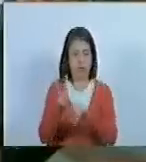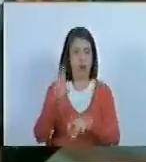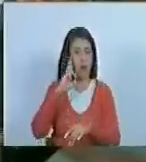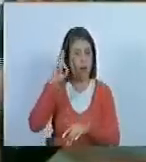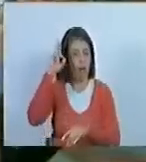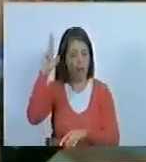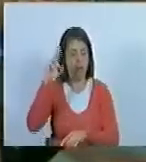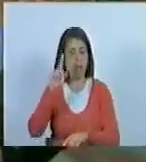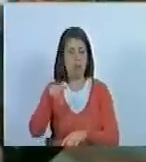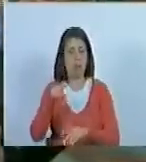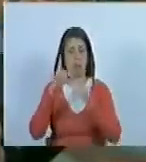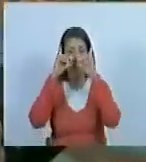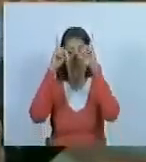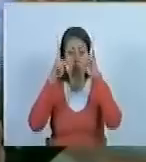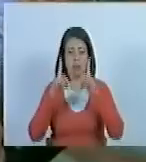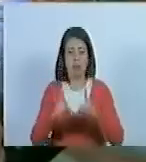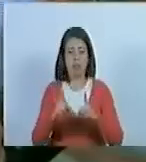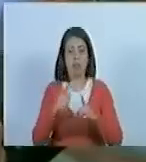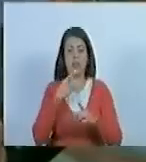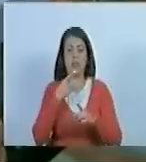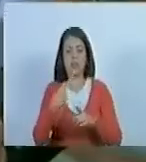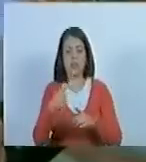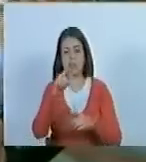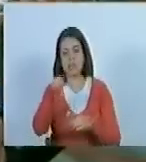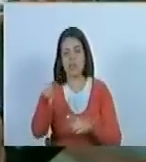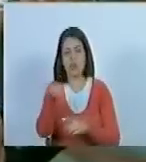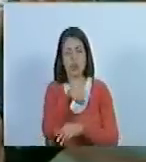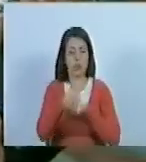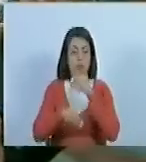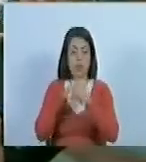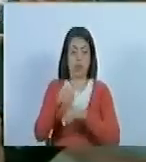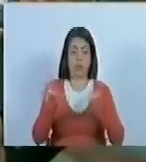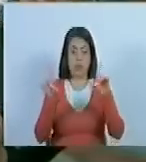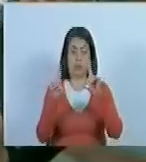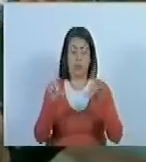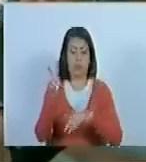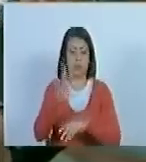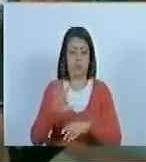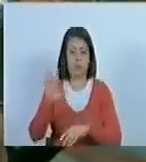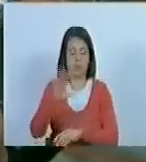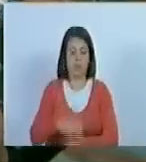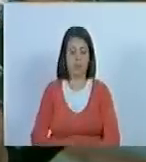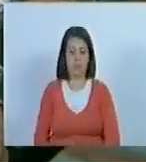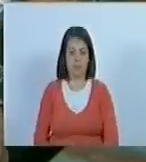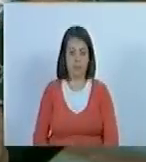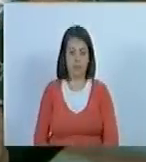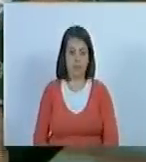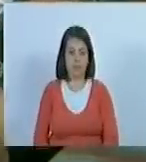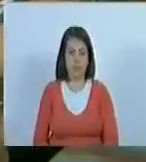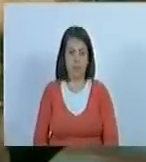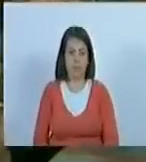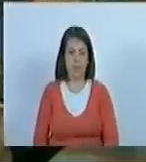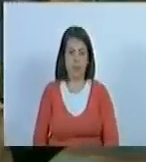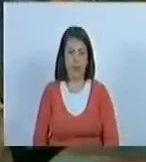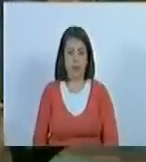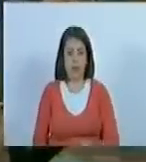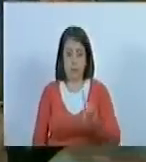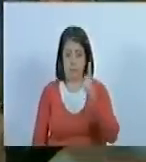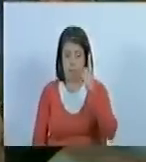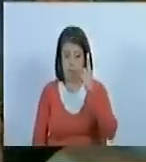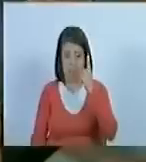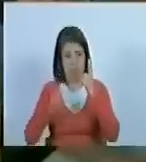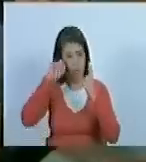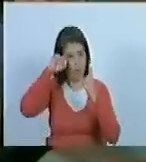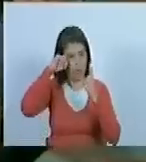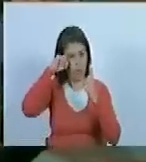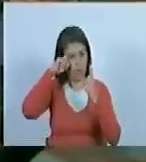de la radio. Ellos decidían qué se decía y qué no se decía en la televisión venezolana. Eso es lo primerito que hay que